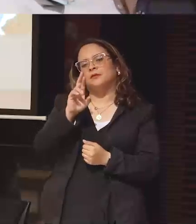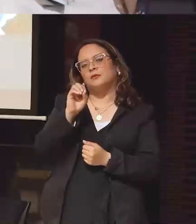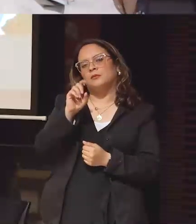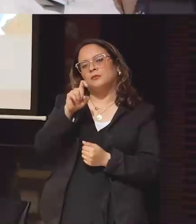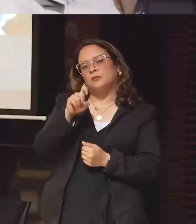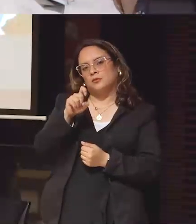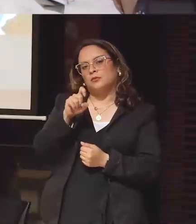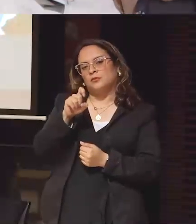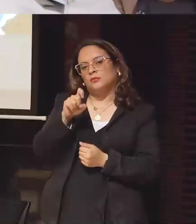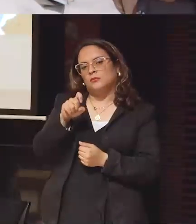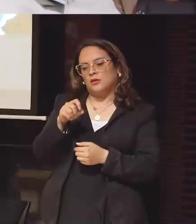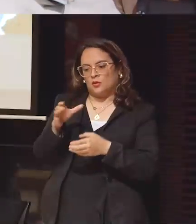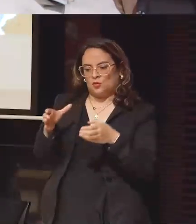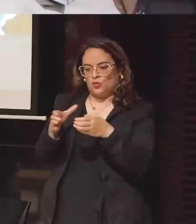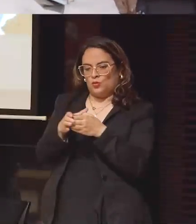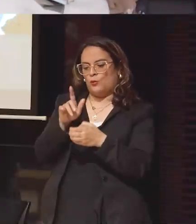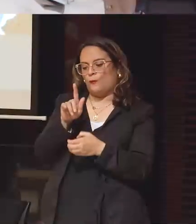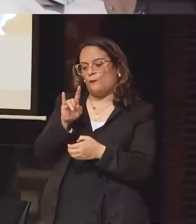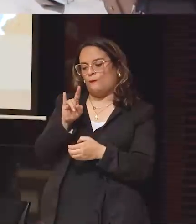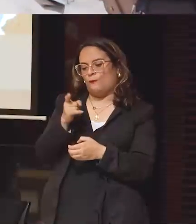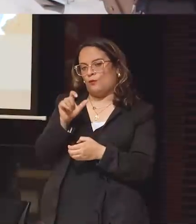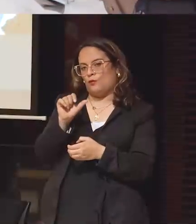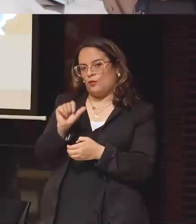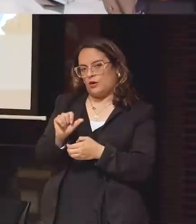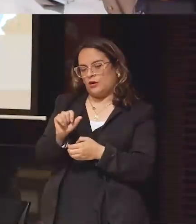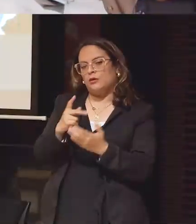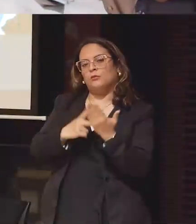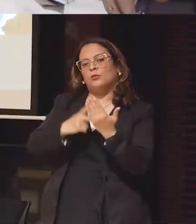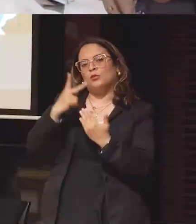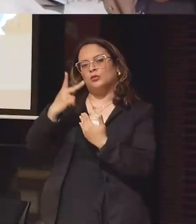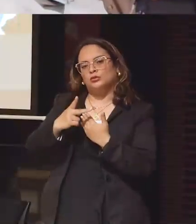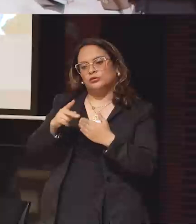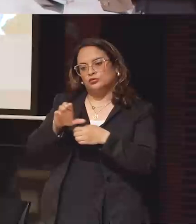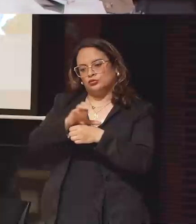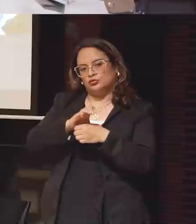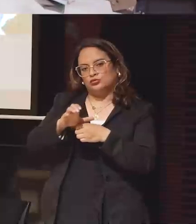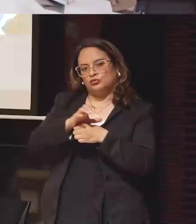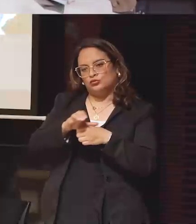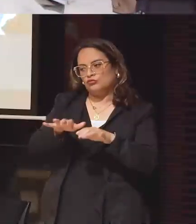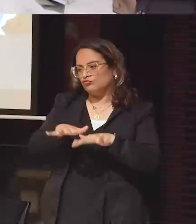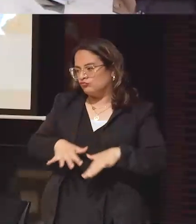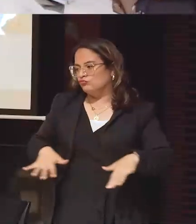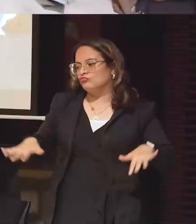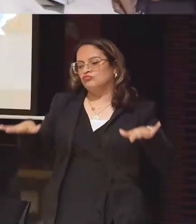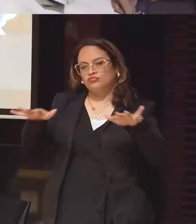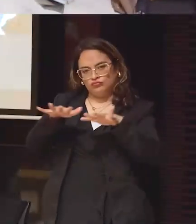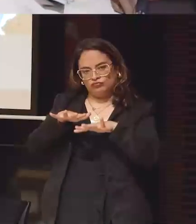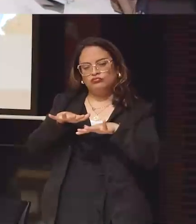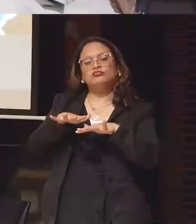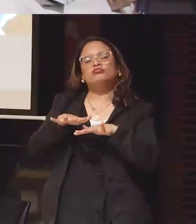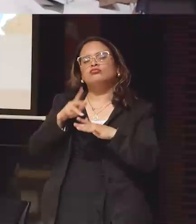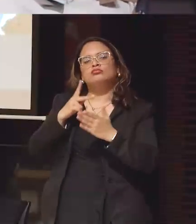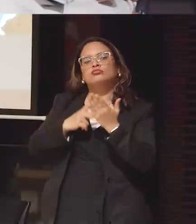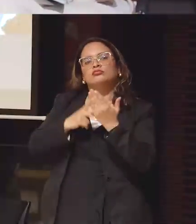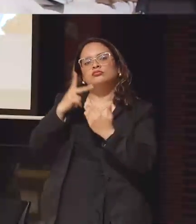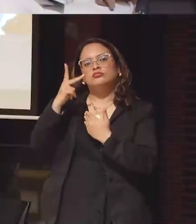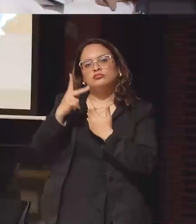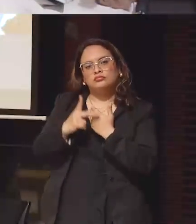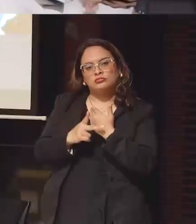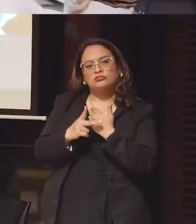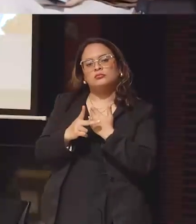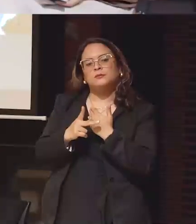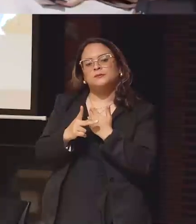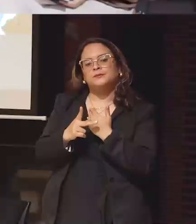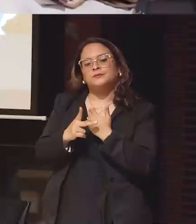que trabajamos en La Fuga es un proyecto metropolitano. Además, un proyecto que tiene la fortuna de ser de